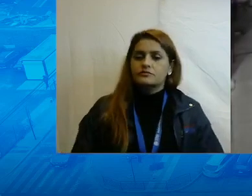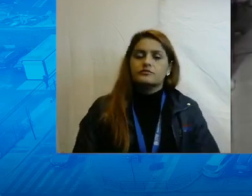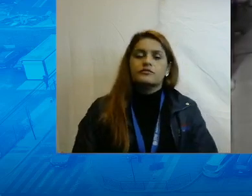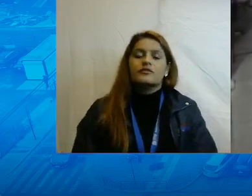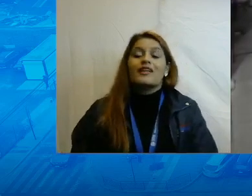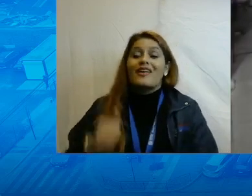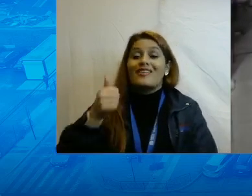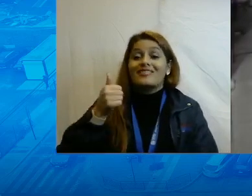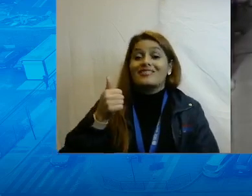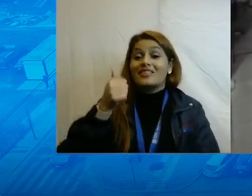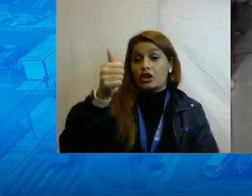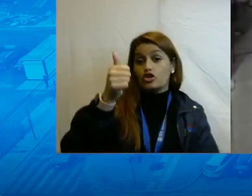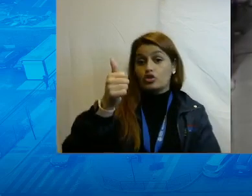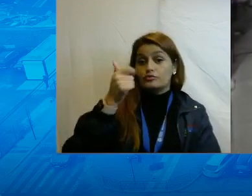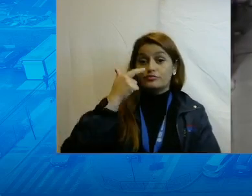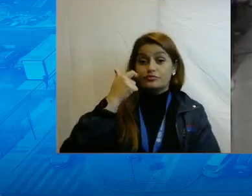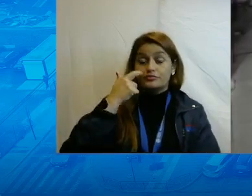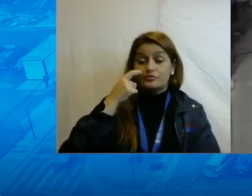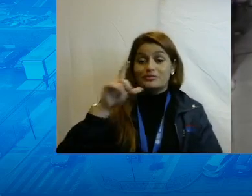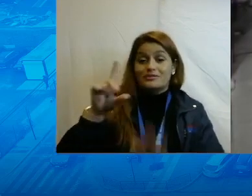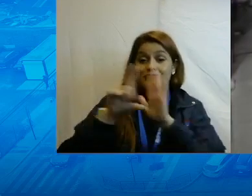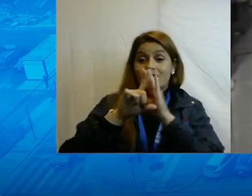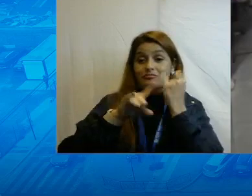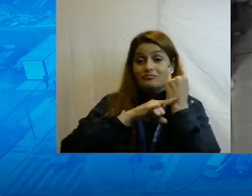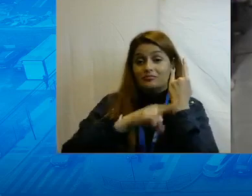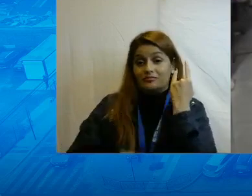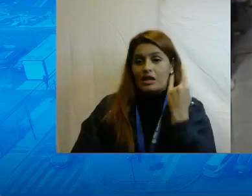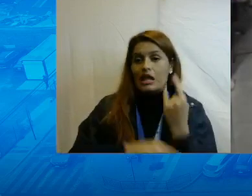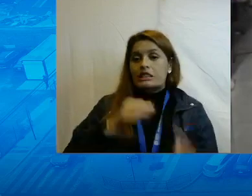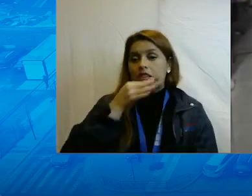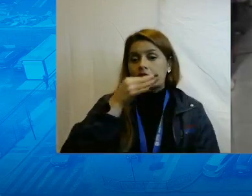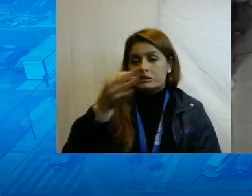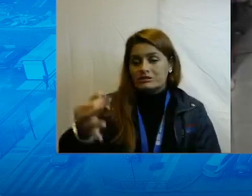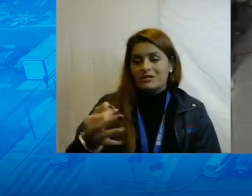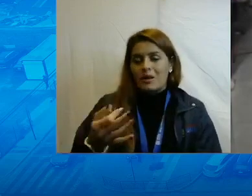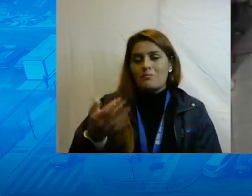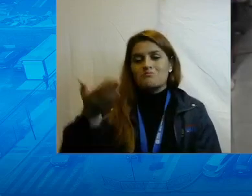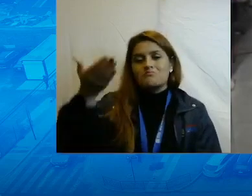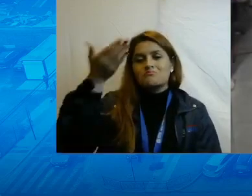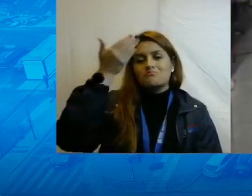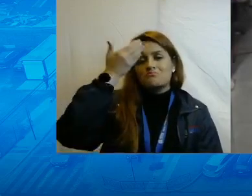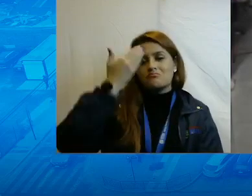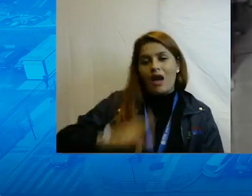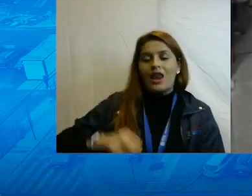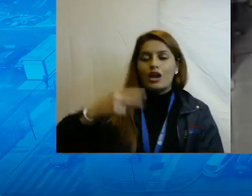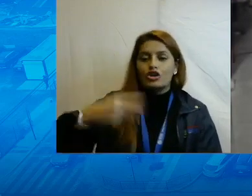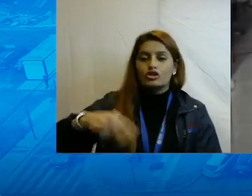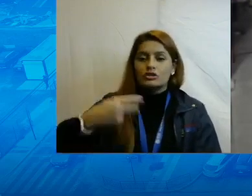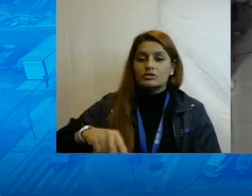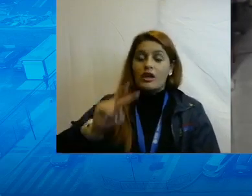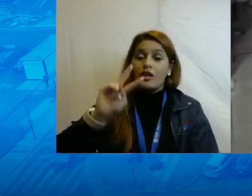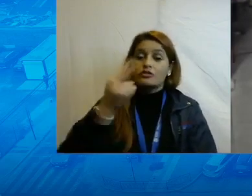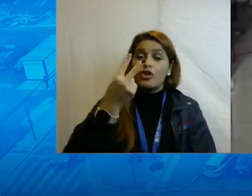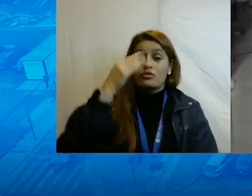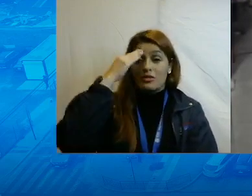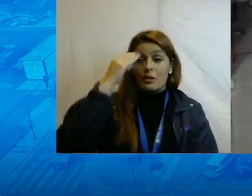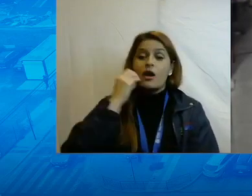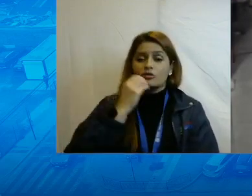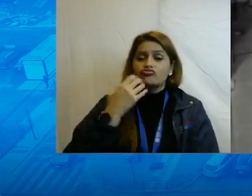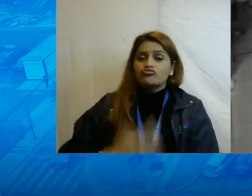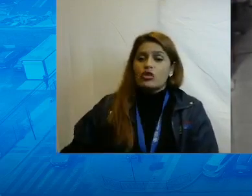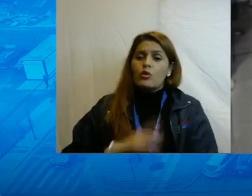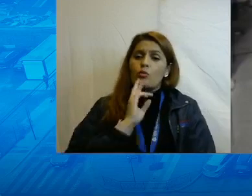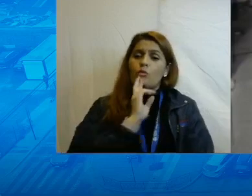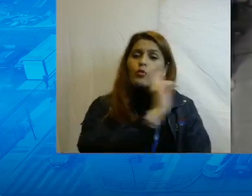alcaldesa. Tenemos malas noticias, digamos, en términos puntuales. El 2 de mayo del 2023 le respondimos a la Junta de Vecinos